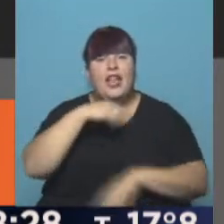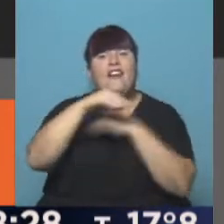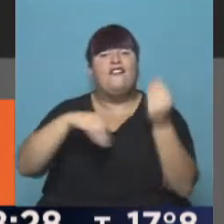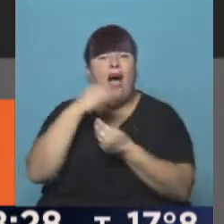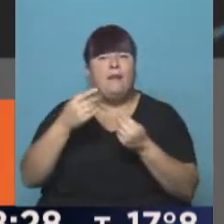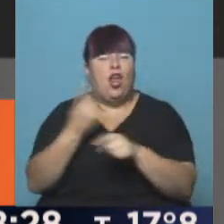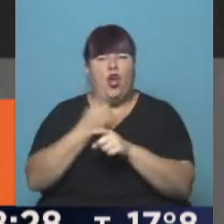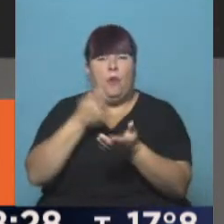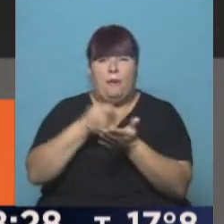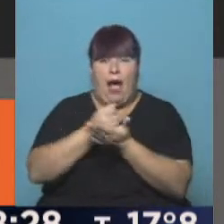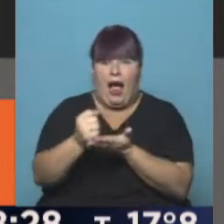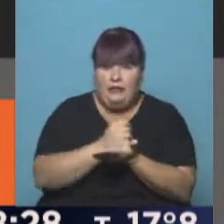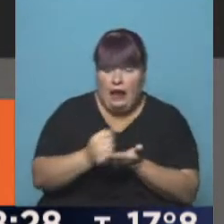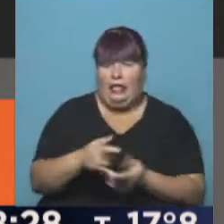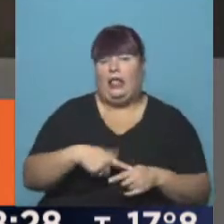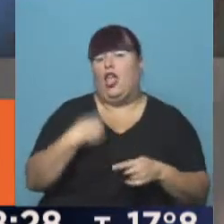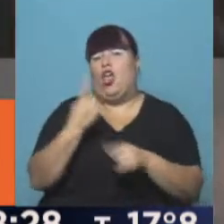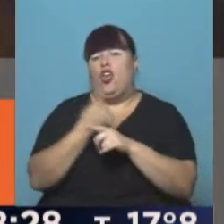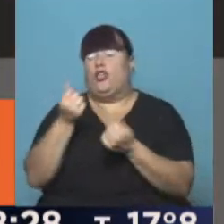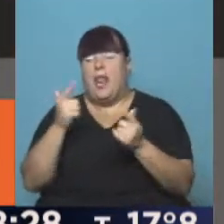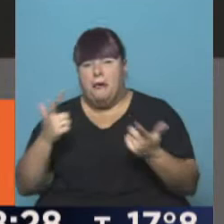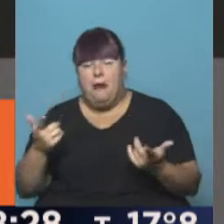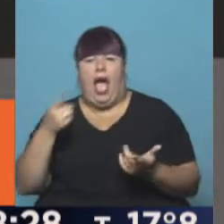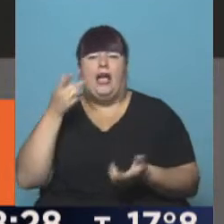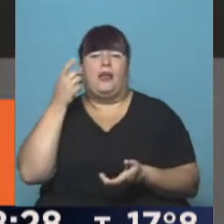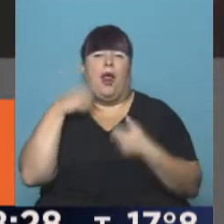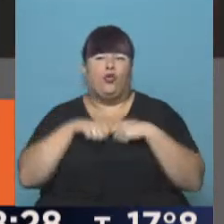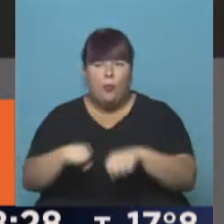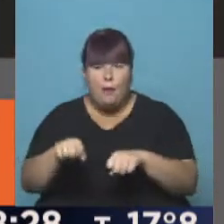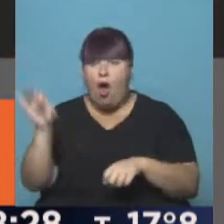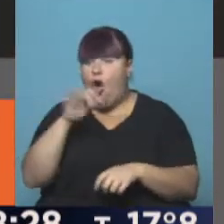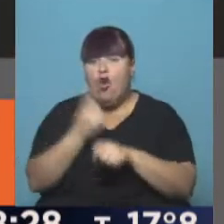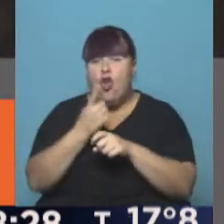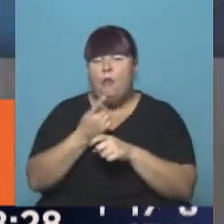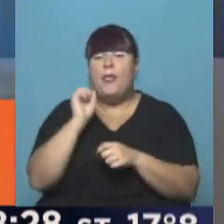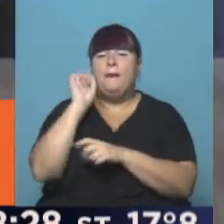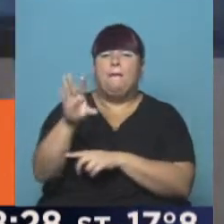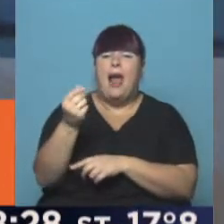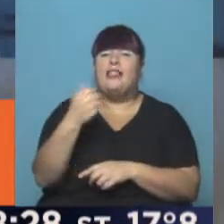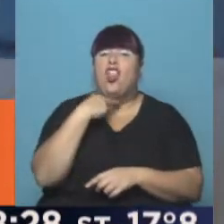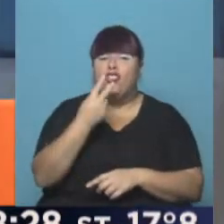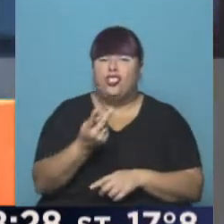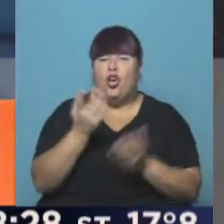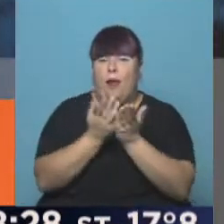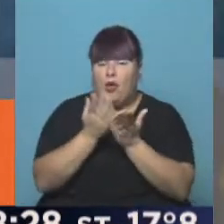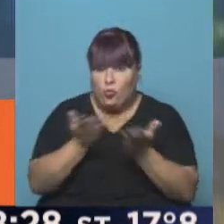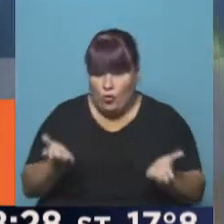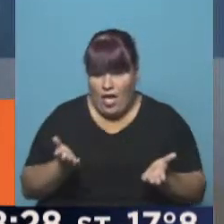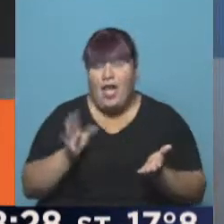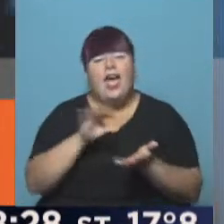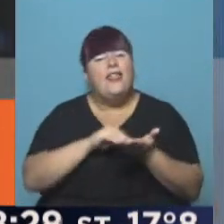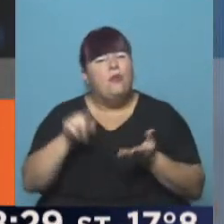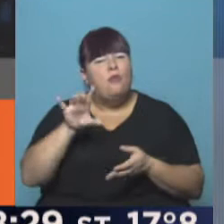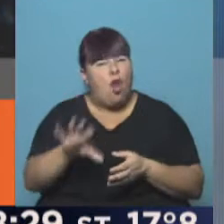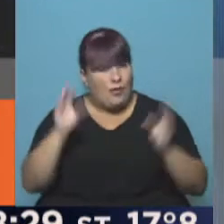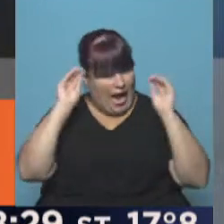no puedan pagar su tarjeta de crédito no tienen plata para supermercado o no pueden mandarle plata para que sus hijos puedan seguir estudiando entonces estamos unas